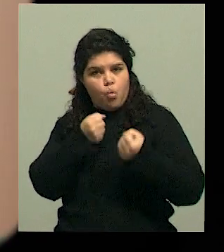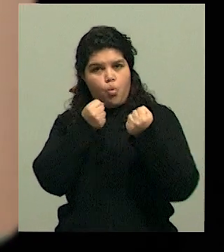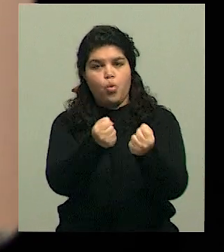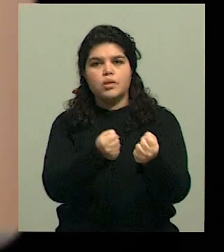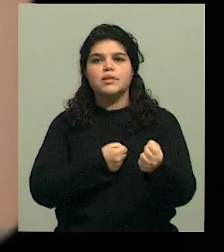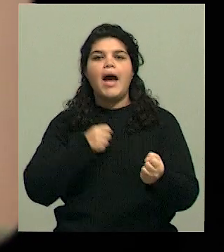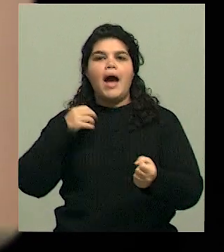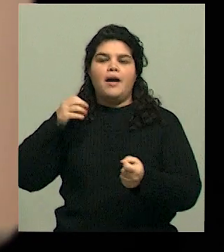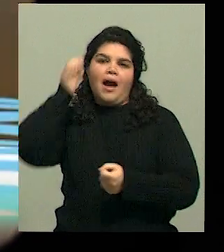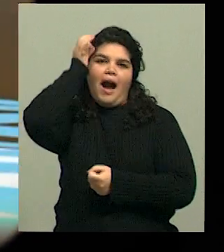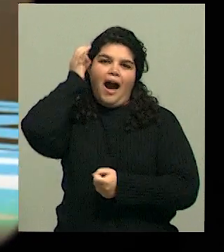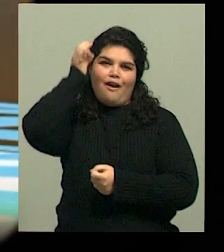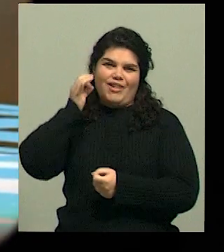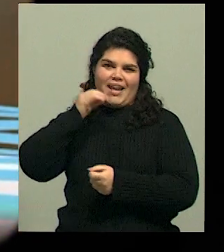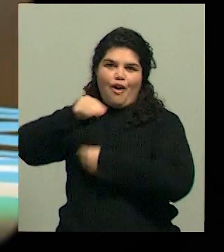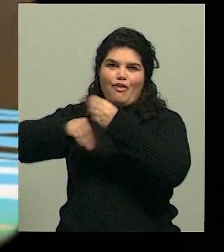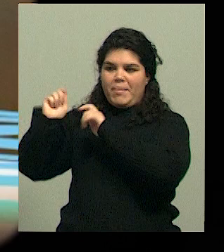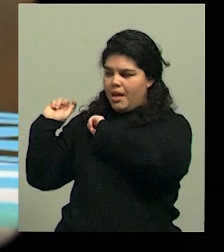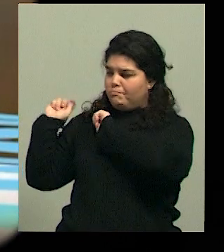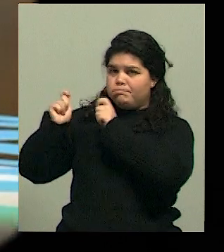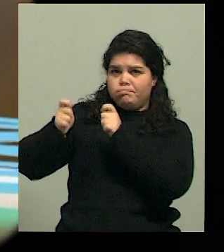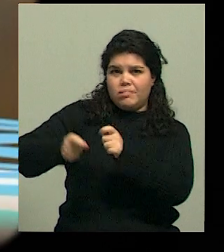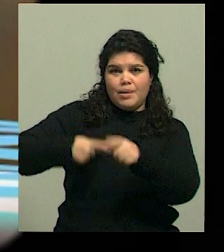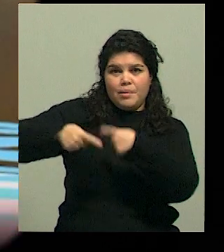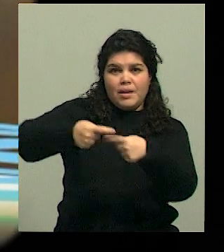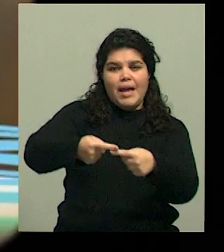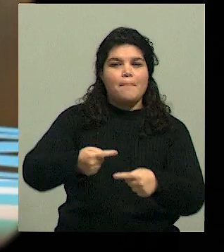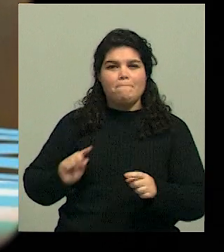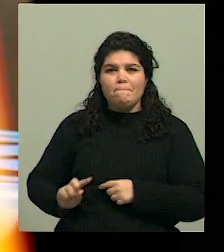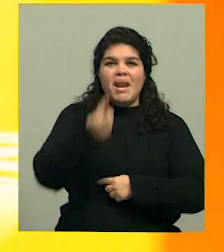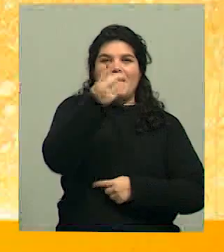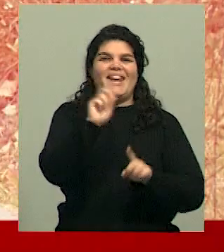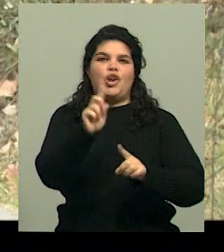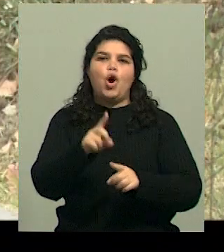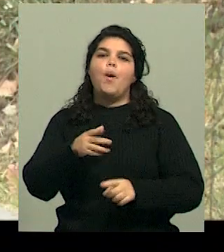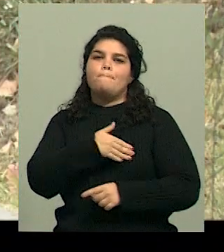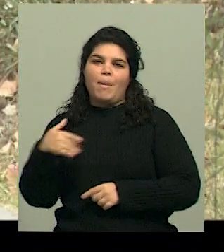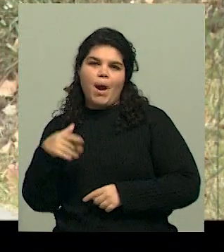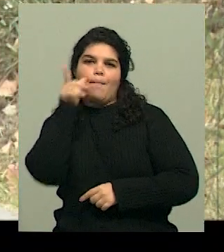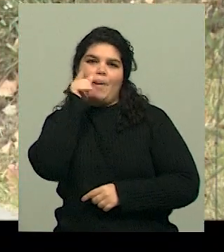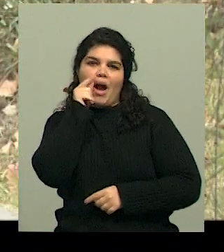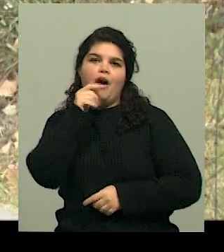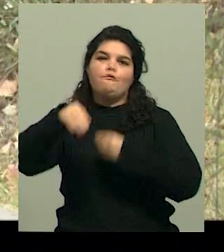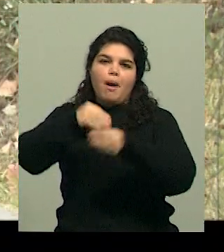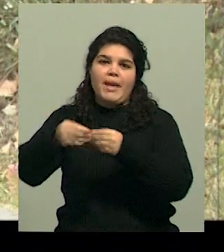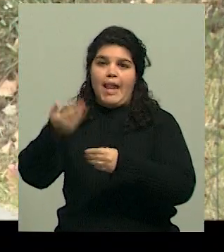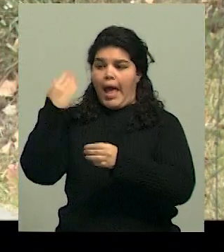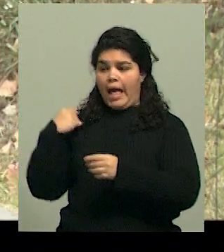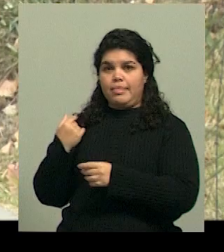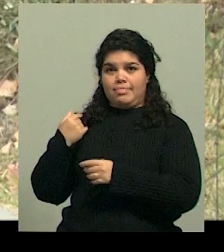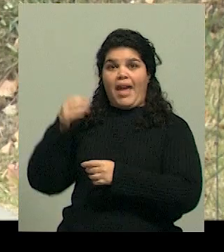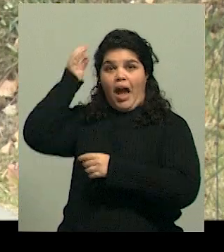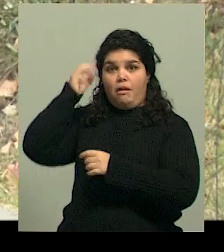de primera generación, no inmediata, o sea, no es la primera, Sí. sino que ya viene con padres y familiares anteriores.